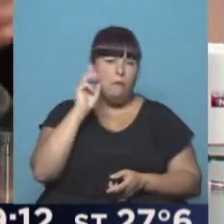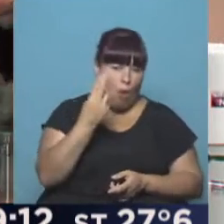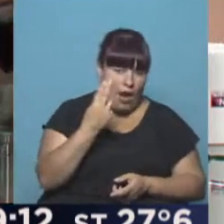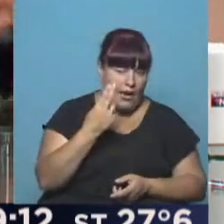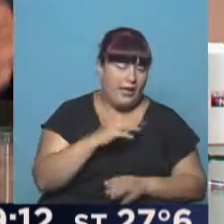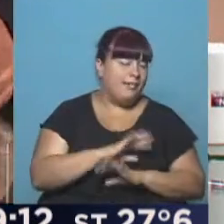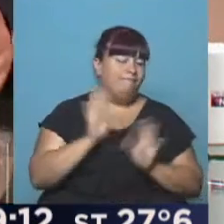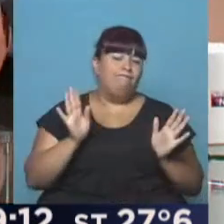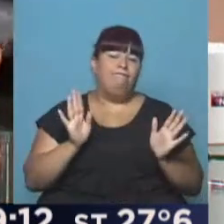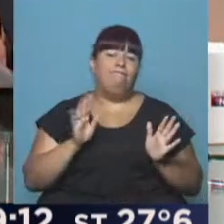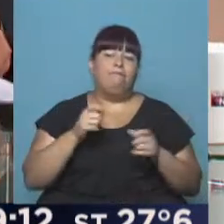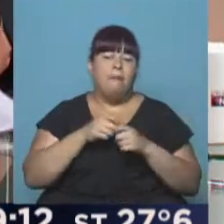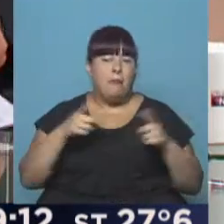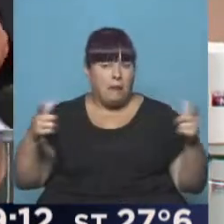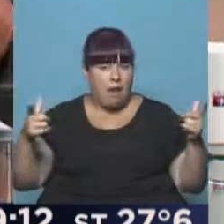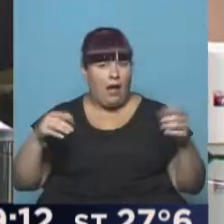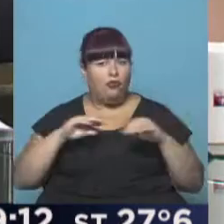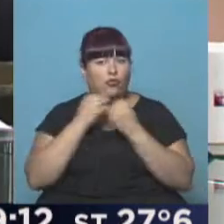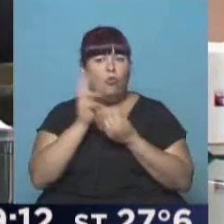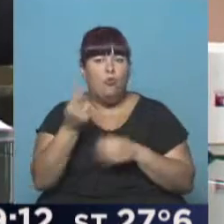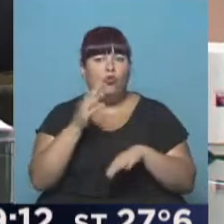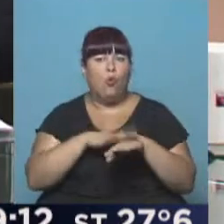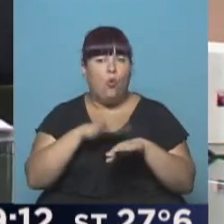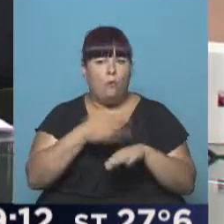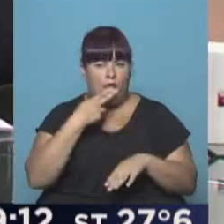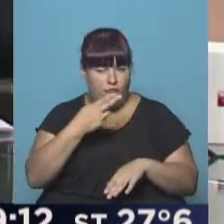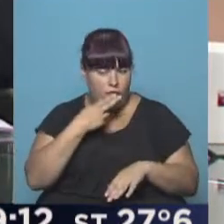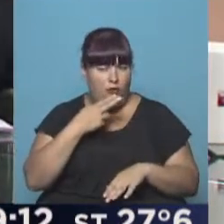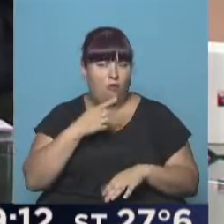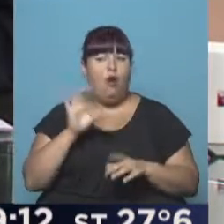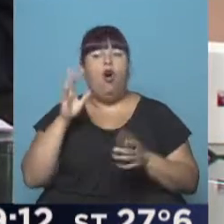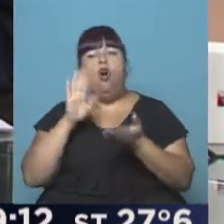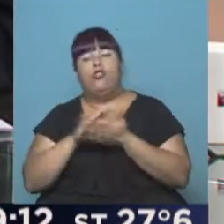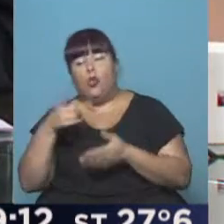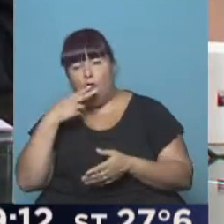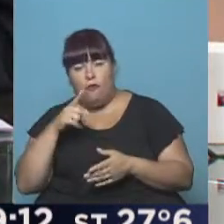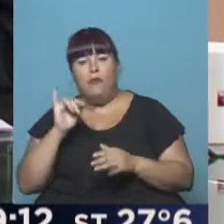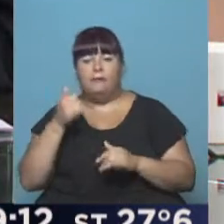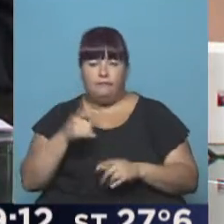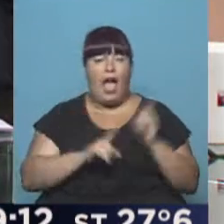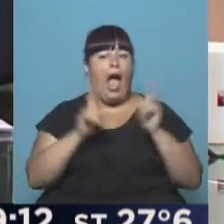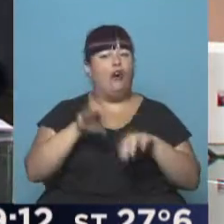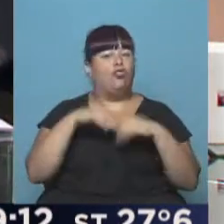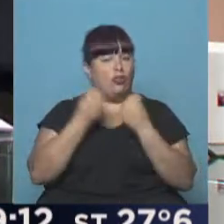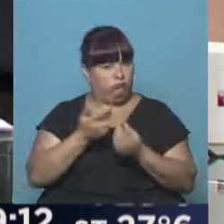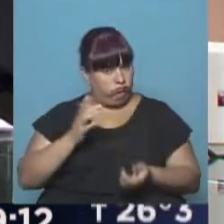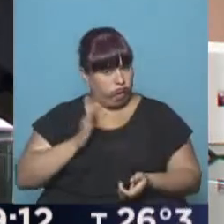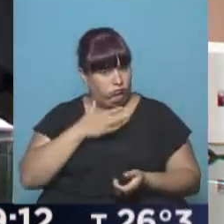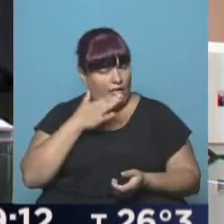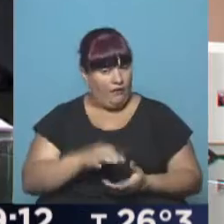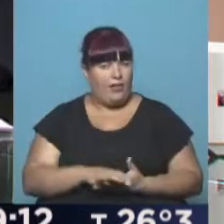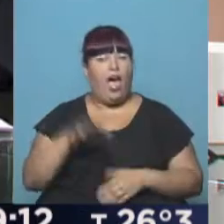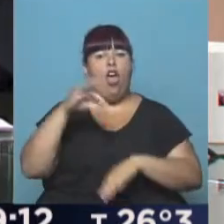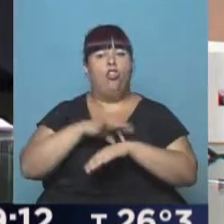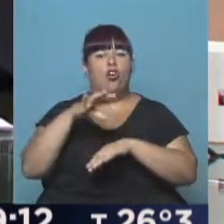mata, aumentan las cifras de muertes por tabaquismo o vinculadas con el tabaquismo. Hay algunos números que asustan verdaderamente.